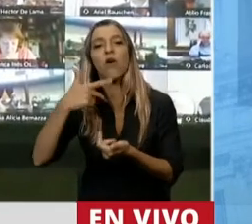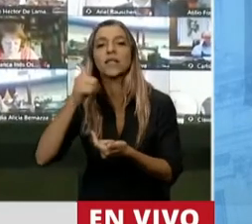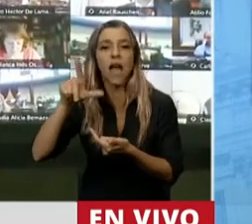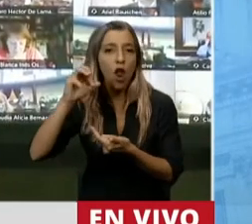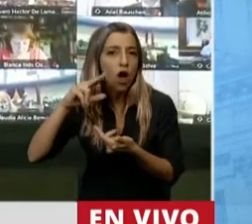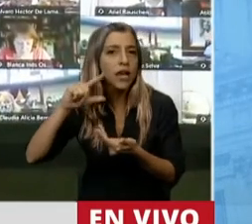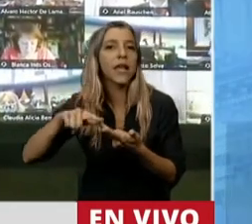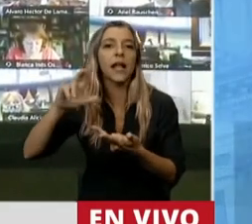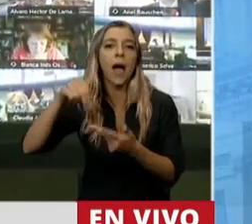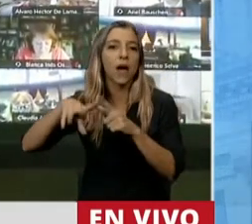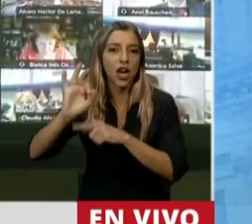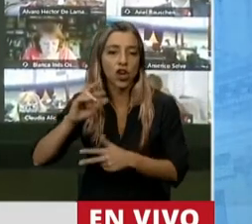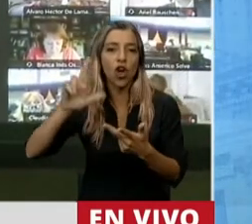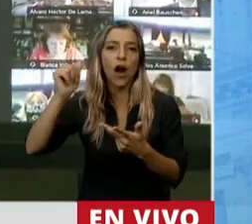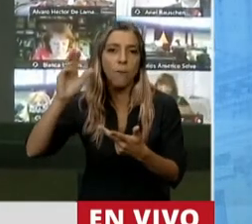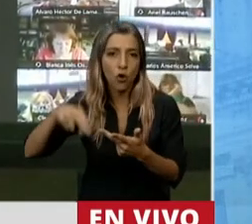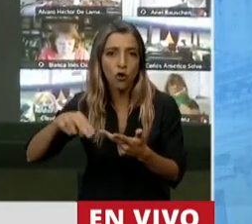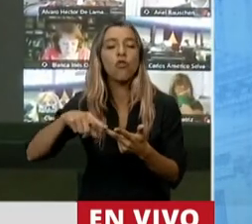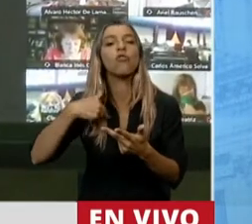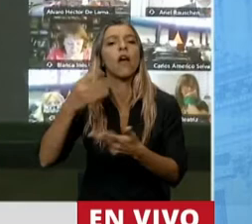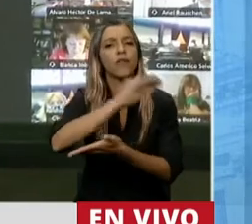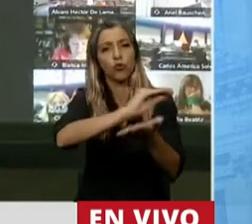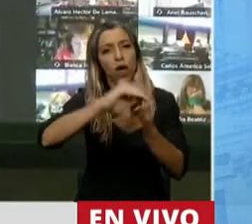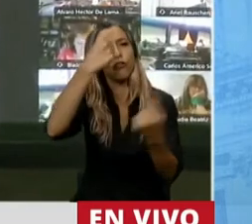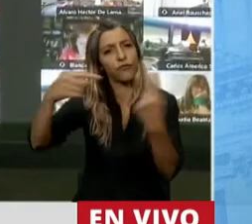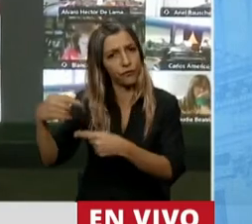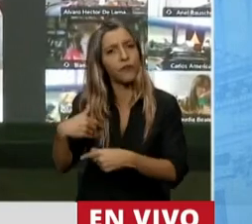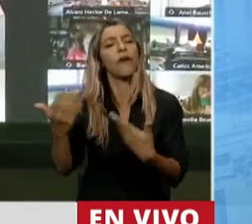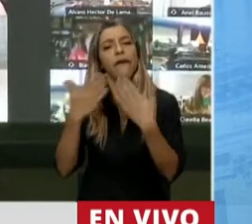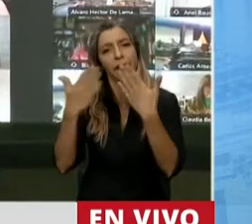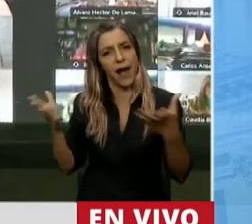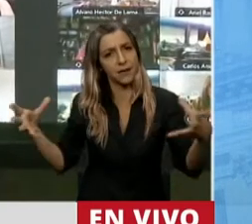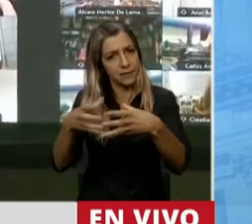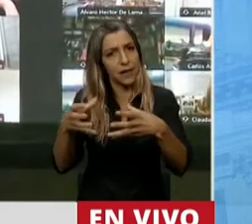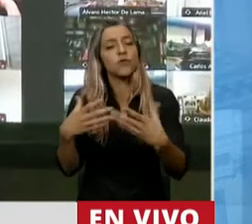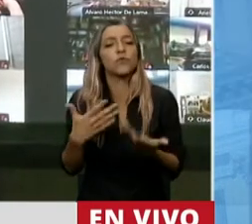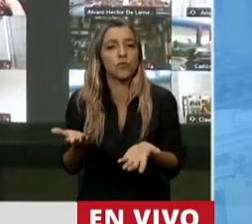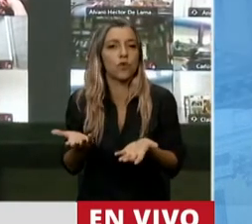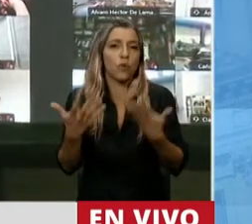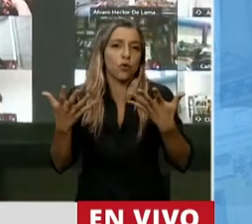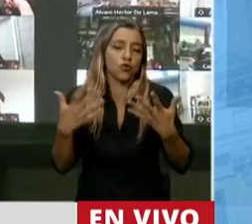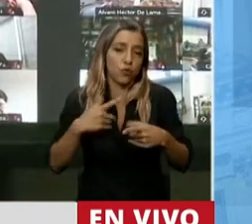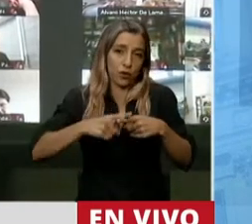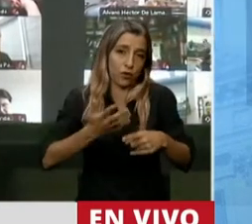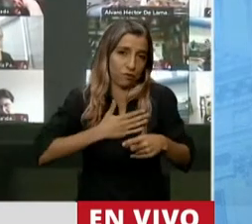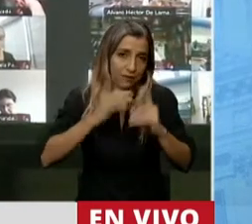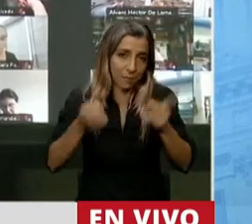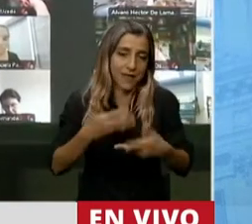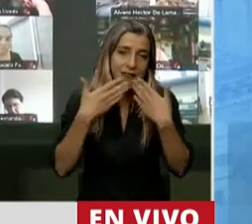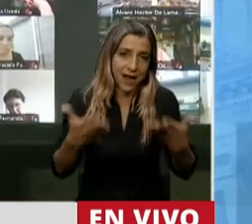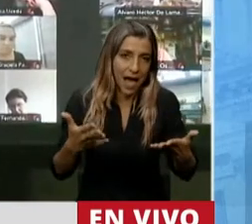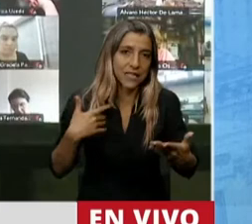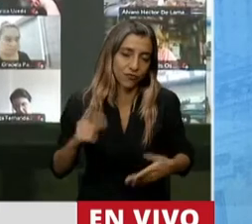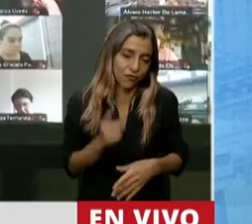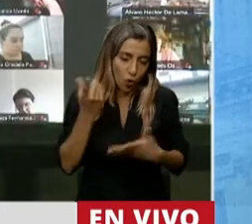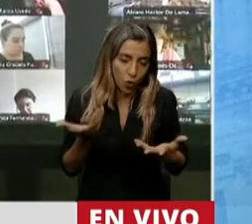Camaño, el diputado Ramón, además de, obviamente, los diputados y las diputadas del querido bloque al que pertenezco y me enorgullece